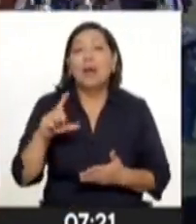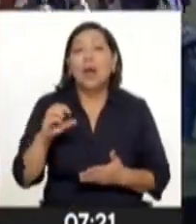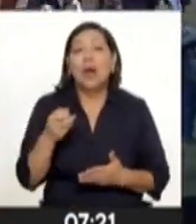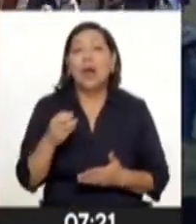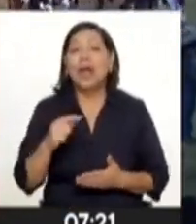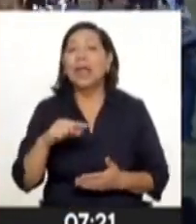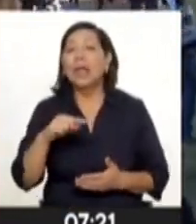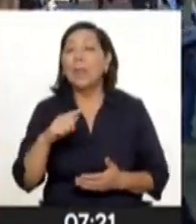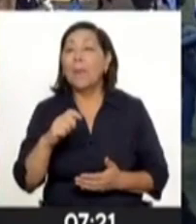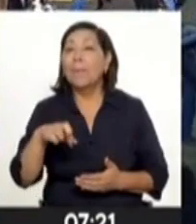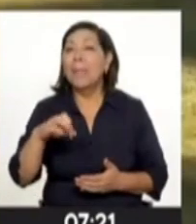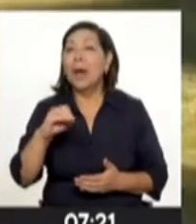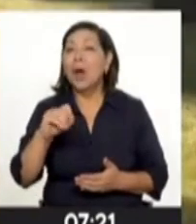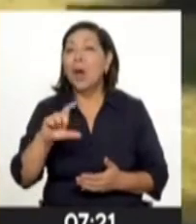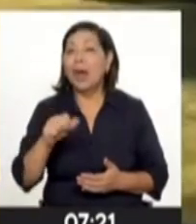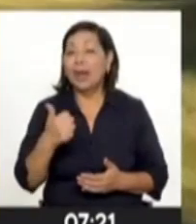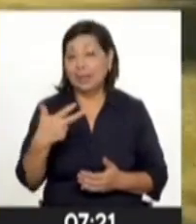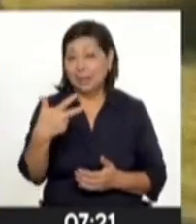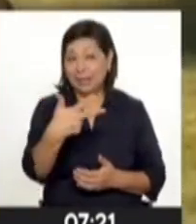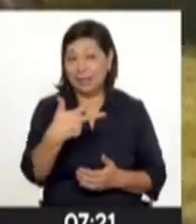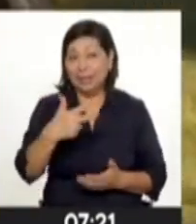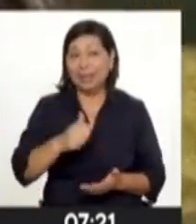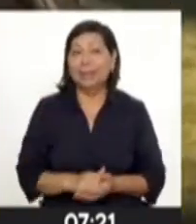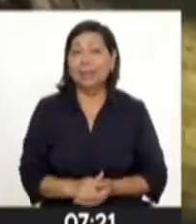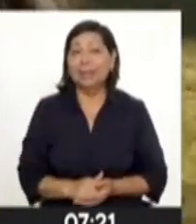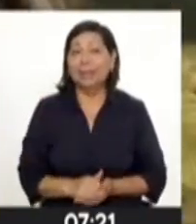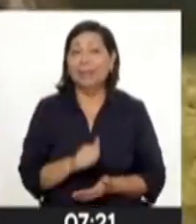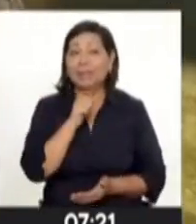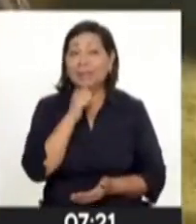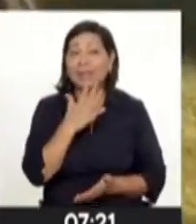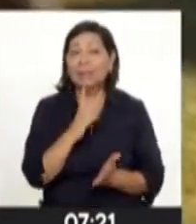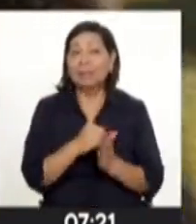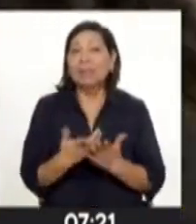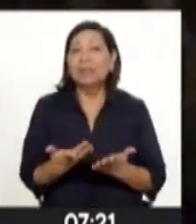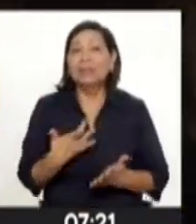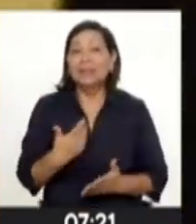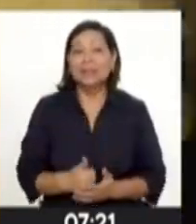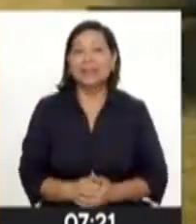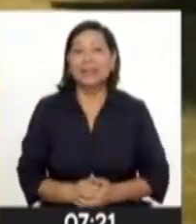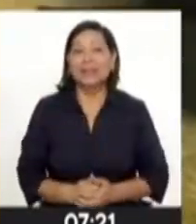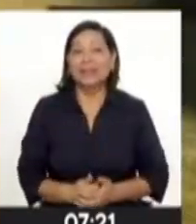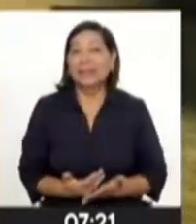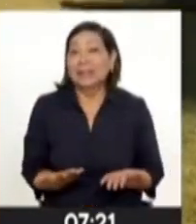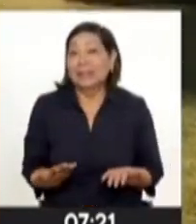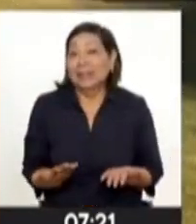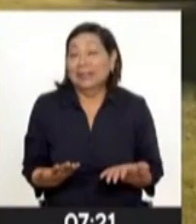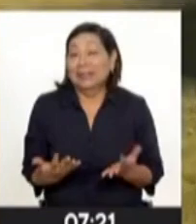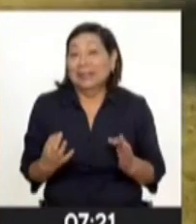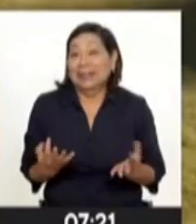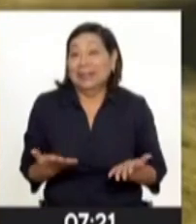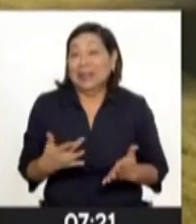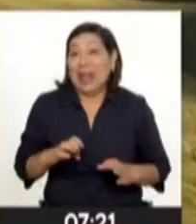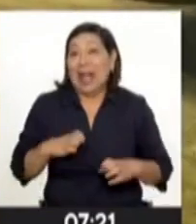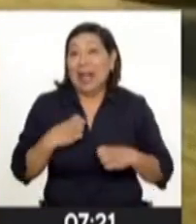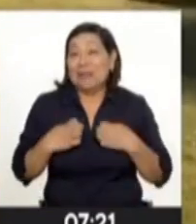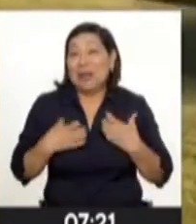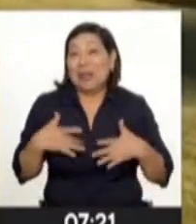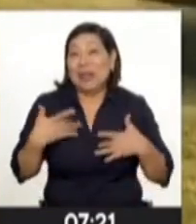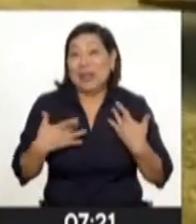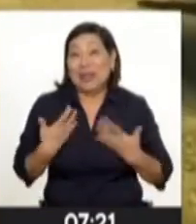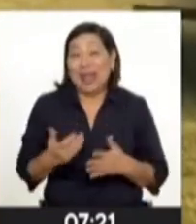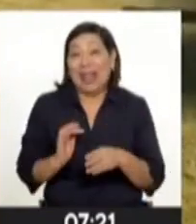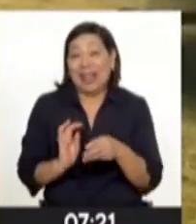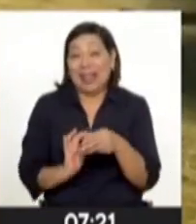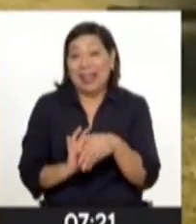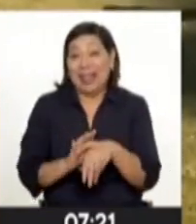Christopher Gianotti y Paola Moreno. Falta tan solo 5 minutos, ¿cuál es la sensación? Ya no queda nada, la verdad que estamos súper emocionados. Desde